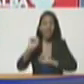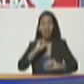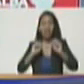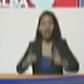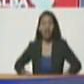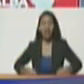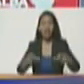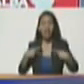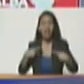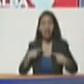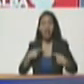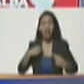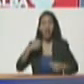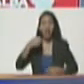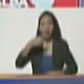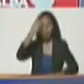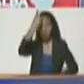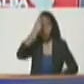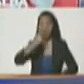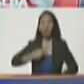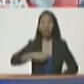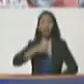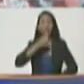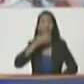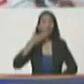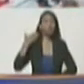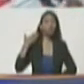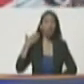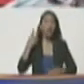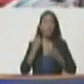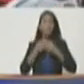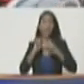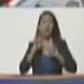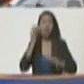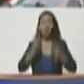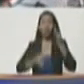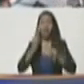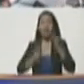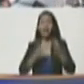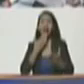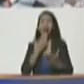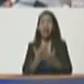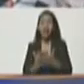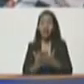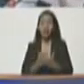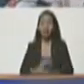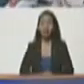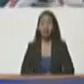por la dignidad, por la paz y por la justicia. Muchas gracias.